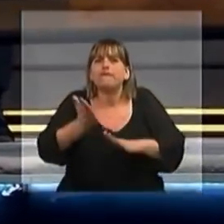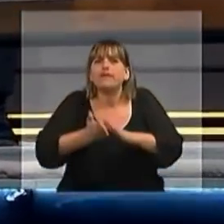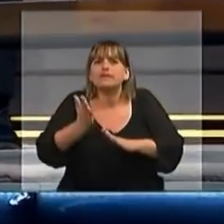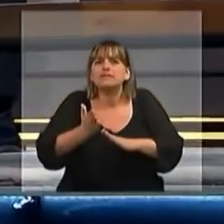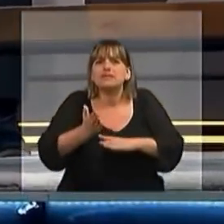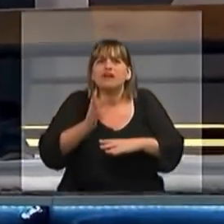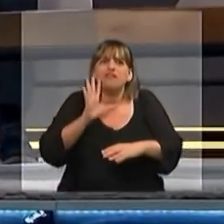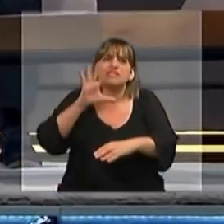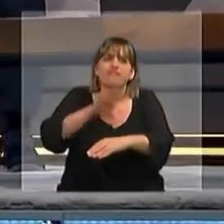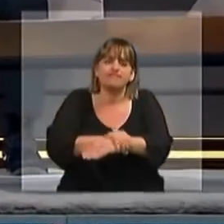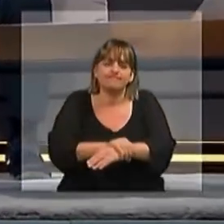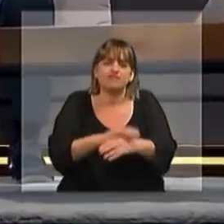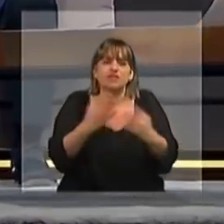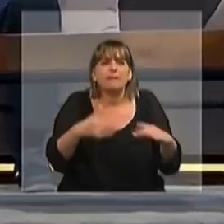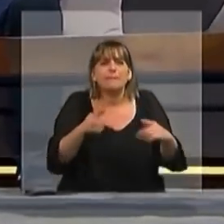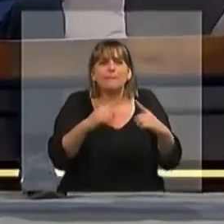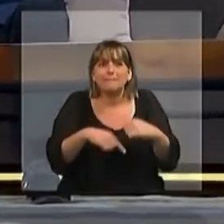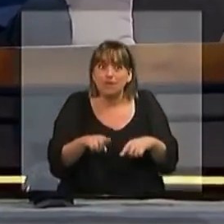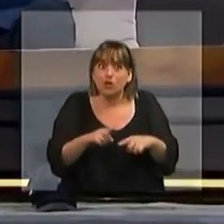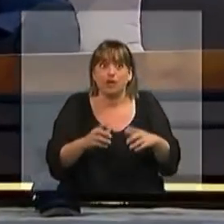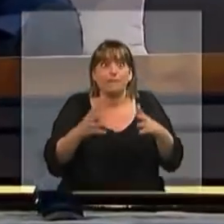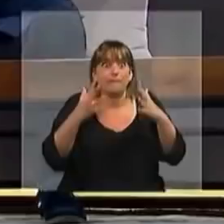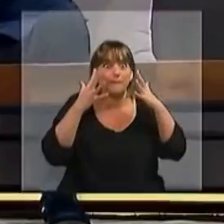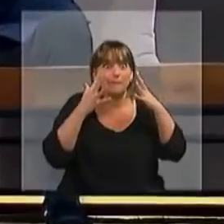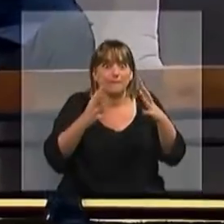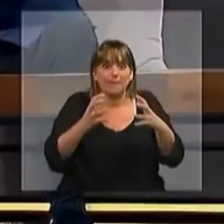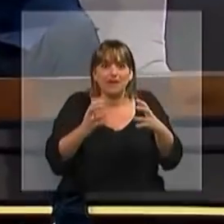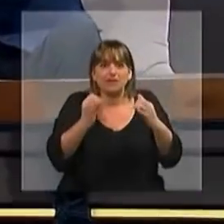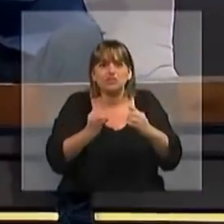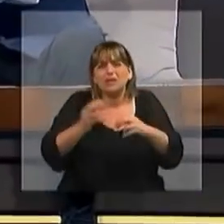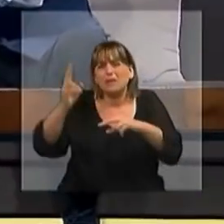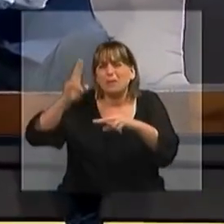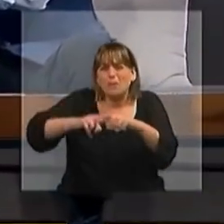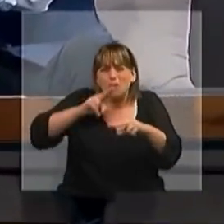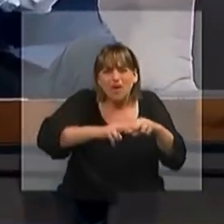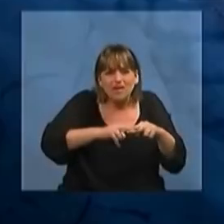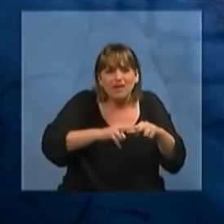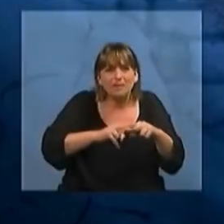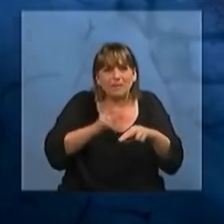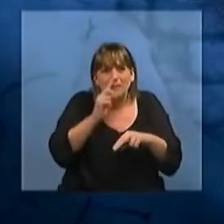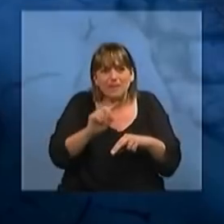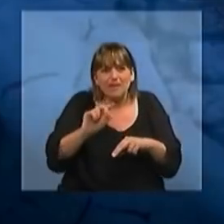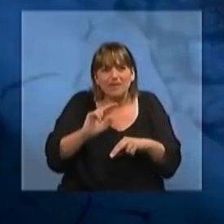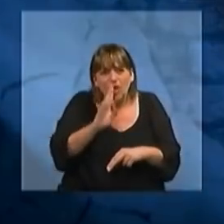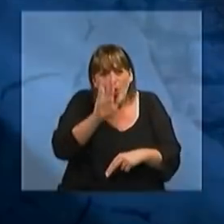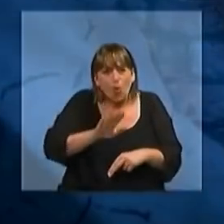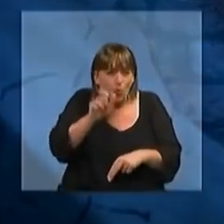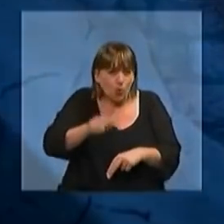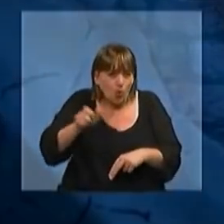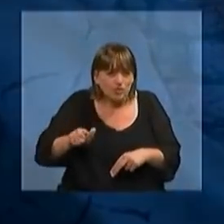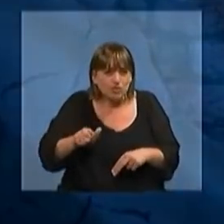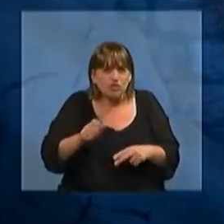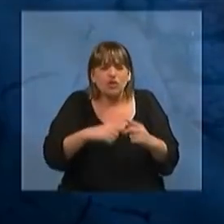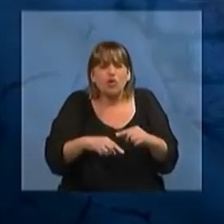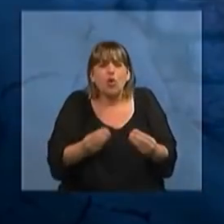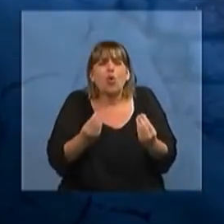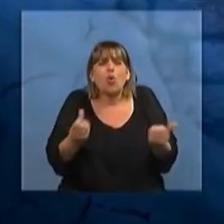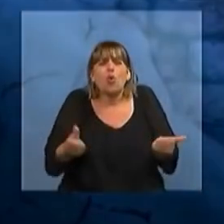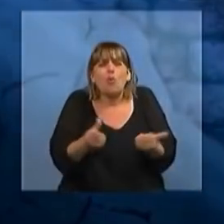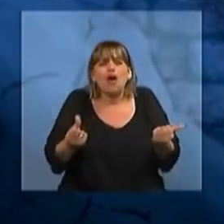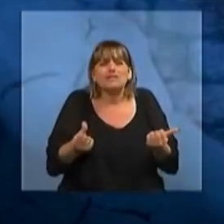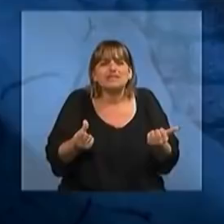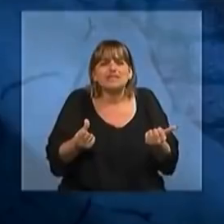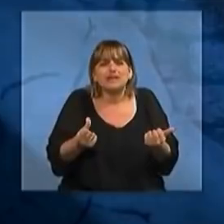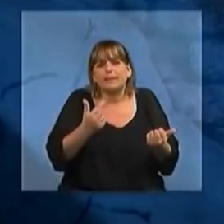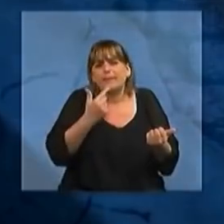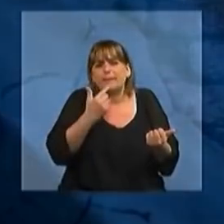demás, pero la alternativa era el riesgo de que se mueran miles y miles de uruguayos, ¿no? ¿Cómo llegaste